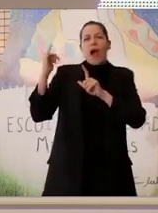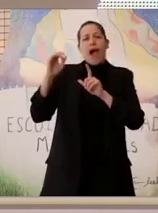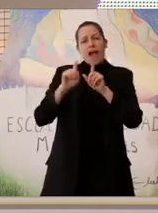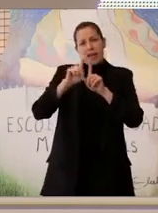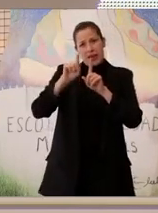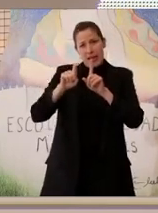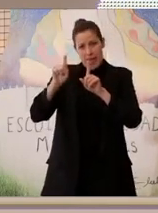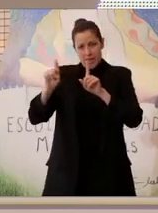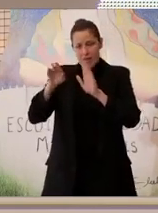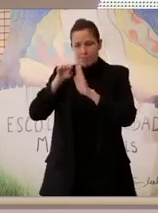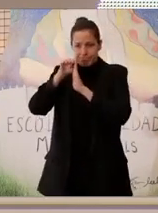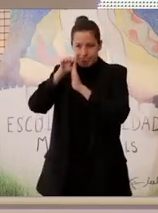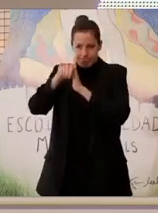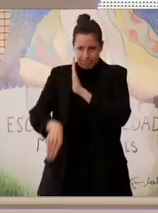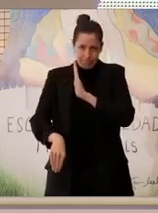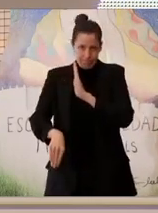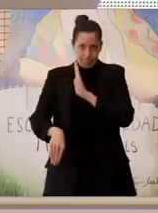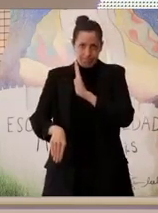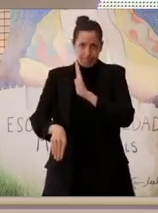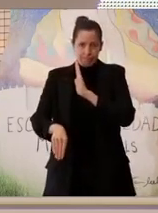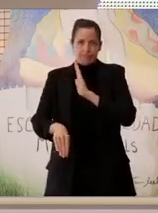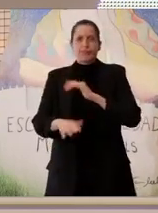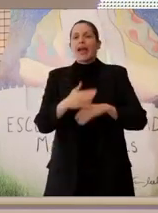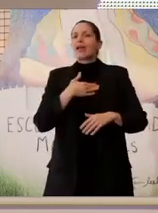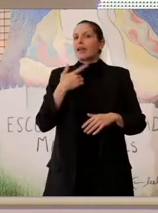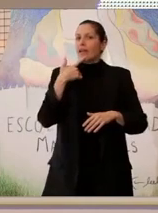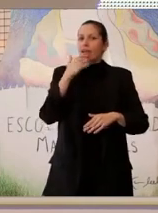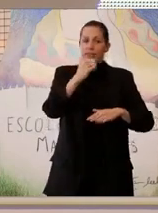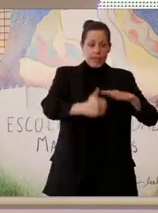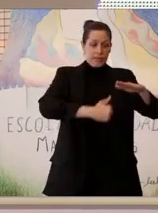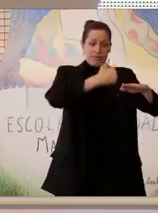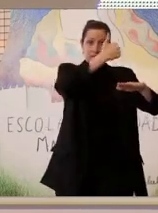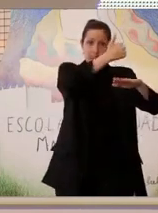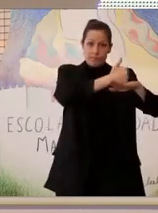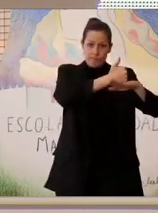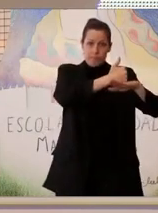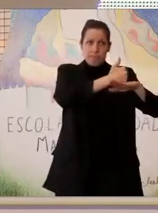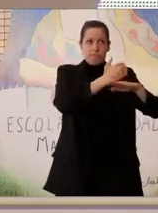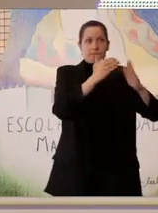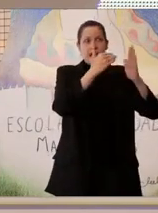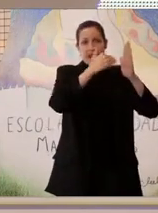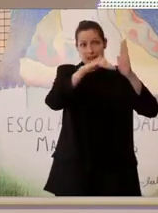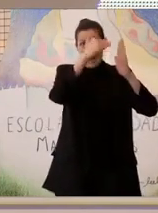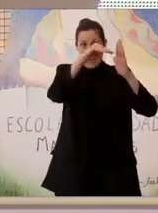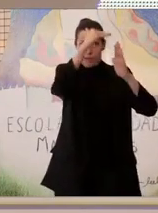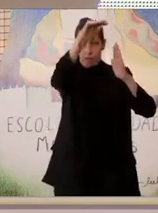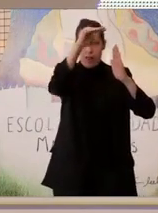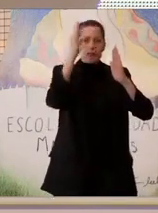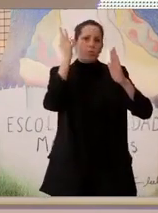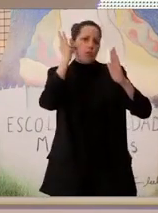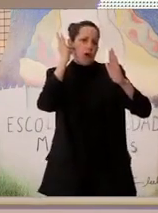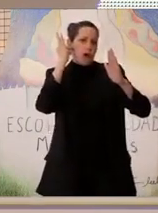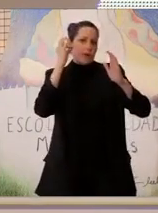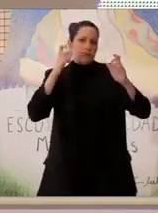aquí infrarrepresentadas. Y dice el plan que había que hacer un estudio sociológico, yo aquí lo pongo sobre la mesa porque a ver si ese